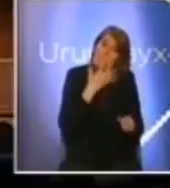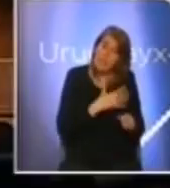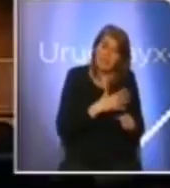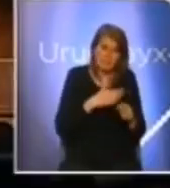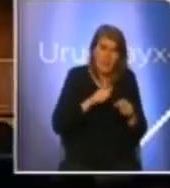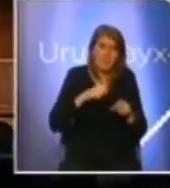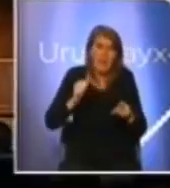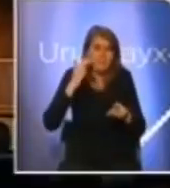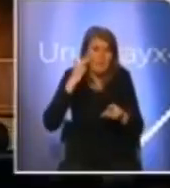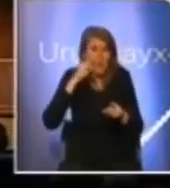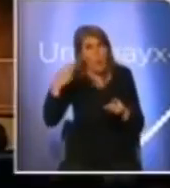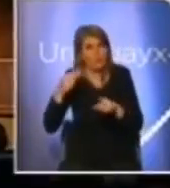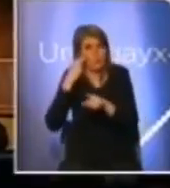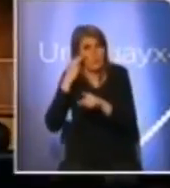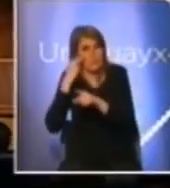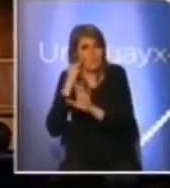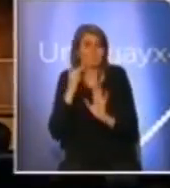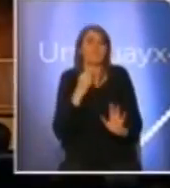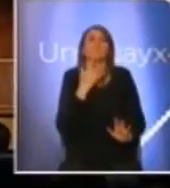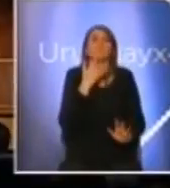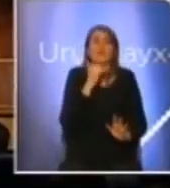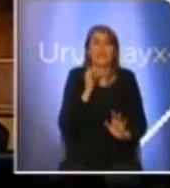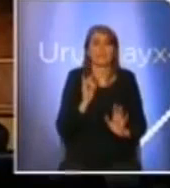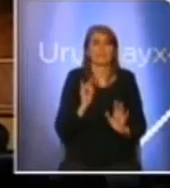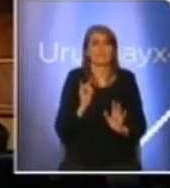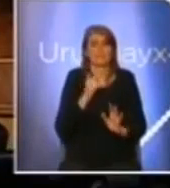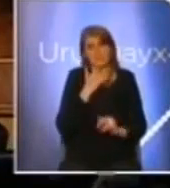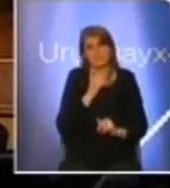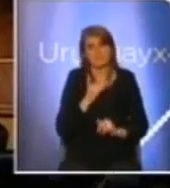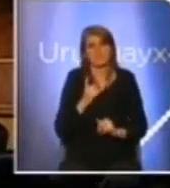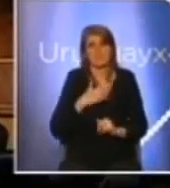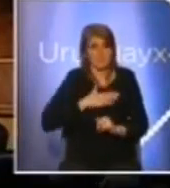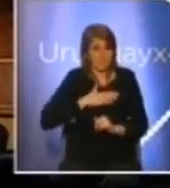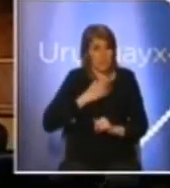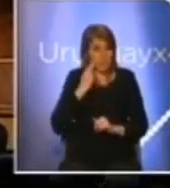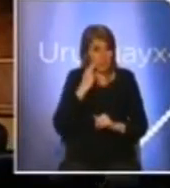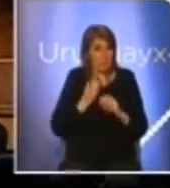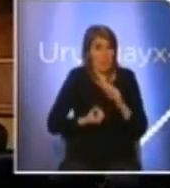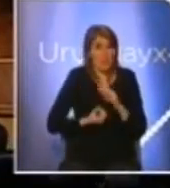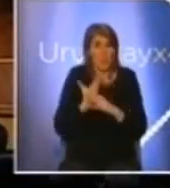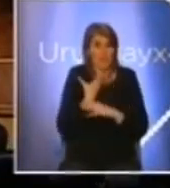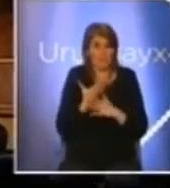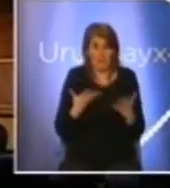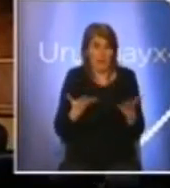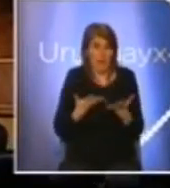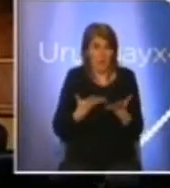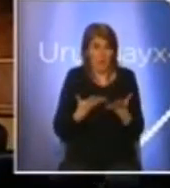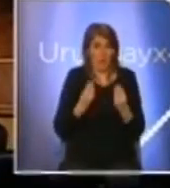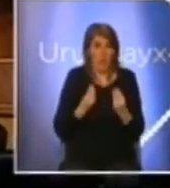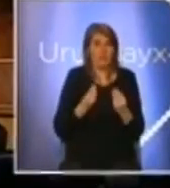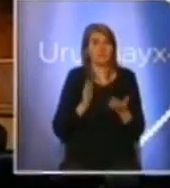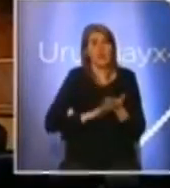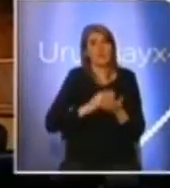sabíamos. Por darle un ejemplo, para mí un problema nuevo, relativamente nuevo para la humanidad, que no existía, es el problema de la